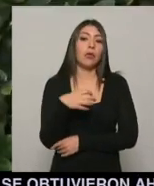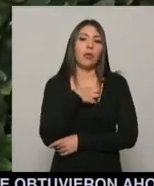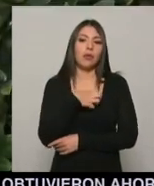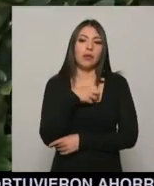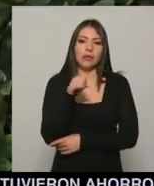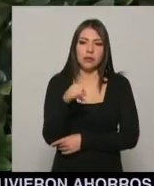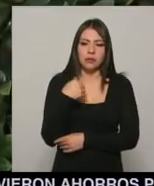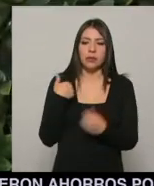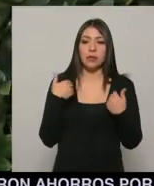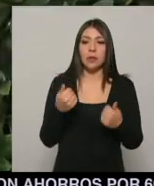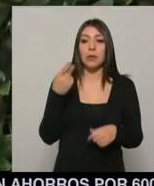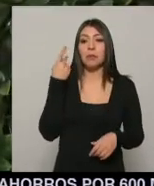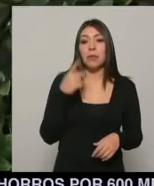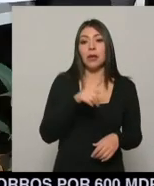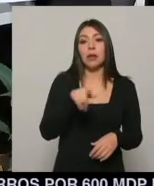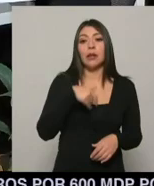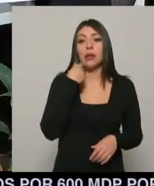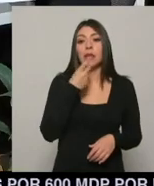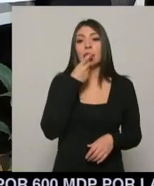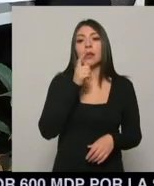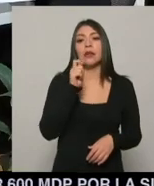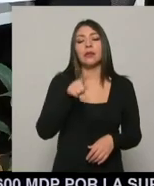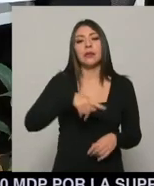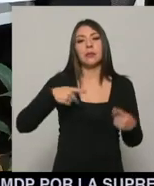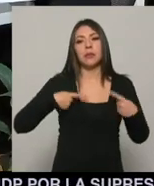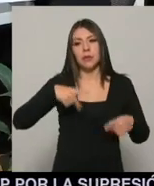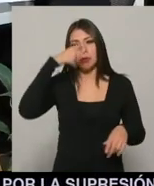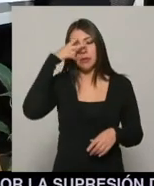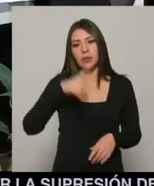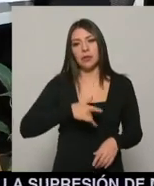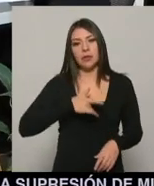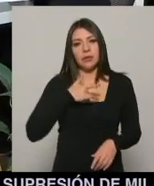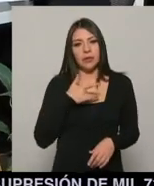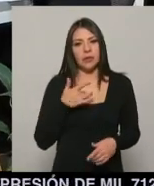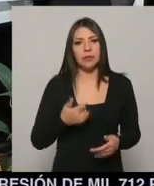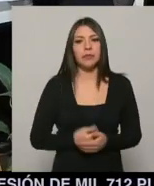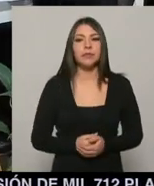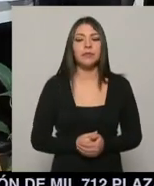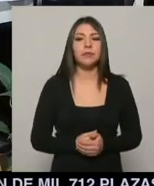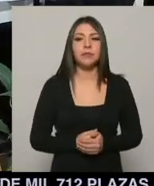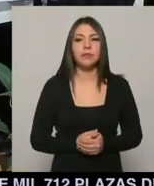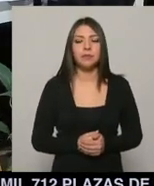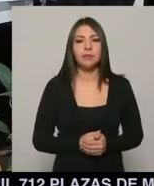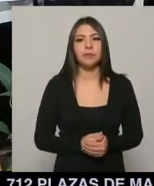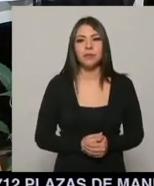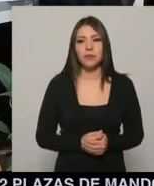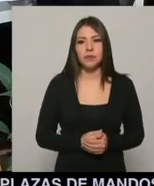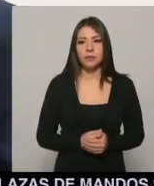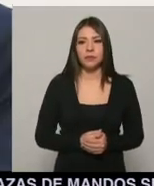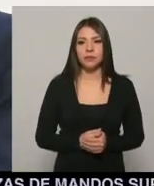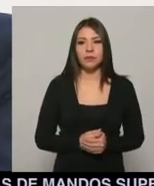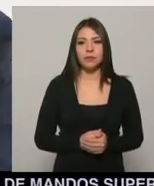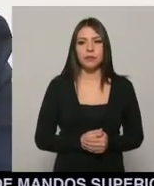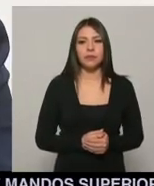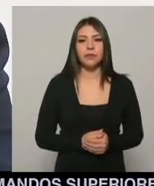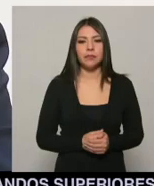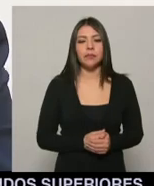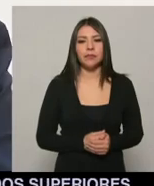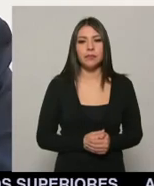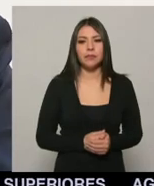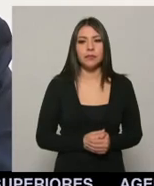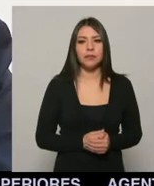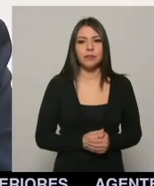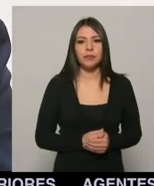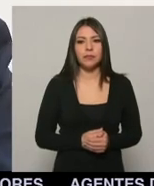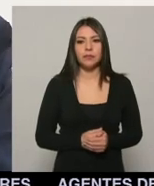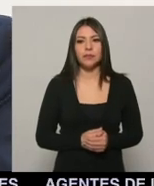y eso no refleja lo que sienten los mexicanos y las mexicanas. Rafael Solano. Me gustaría ahondar en la parte